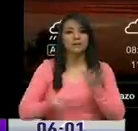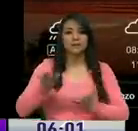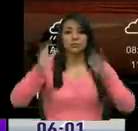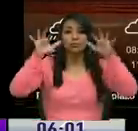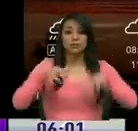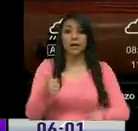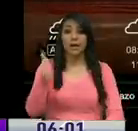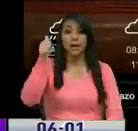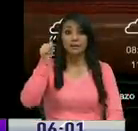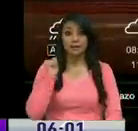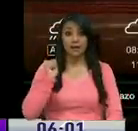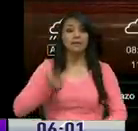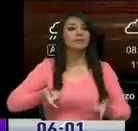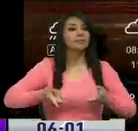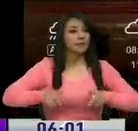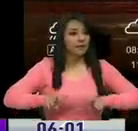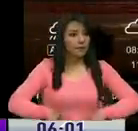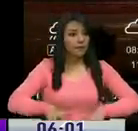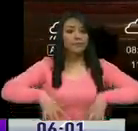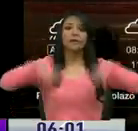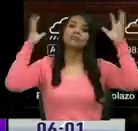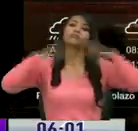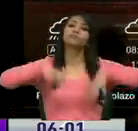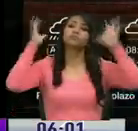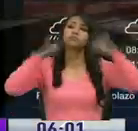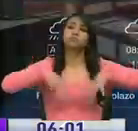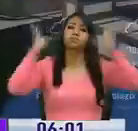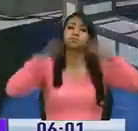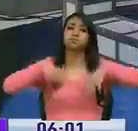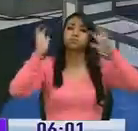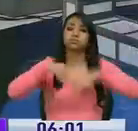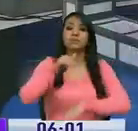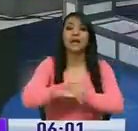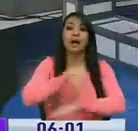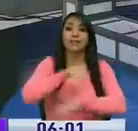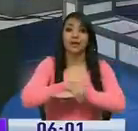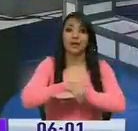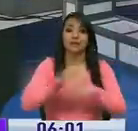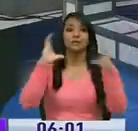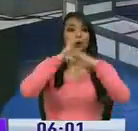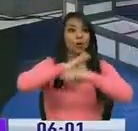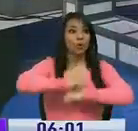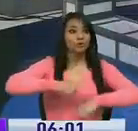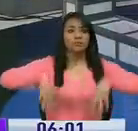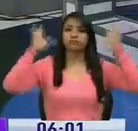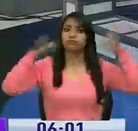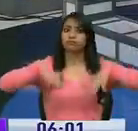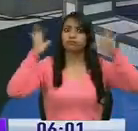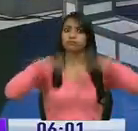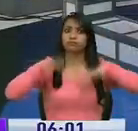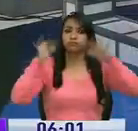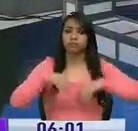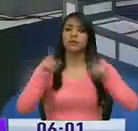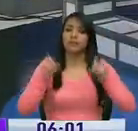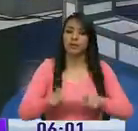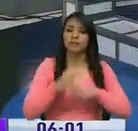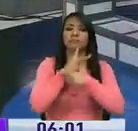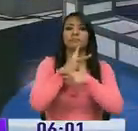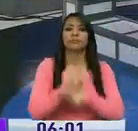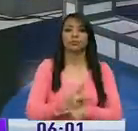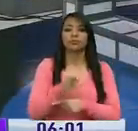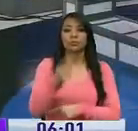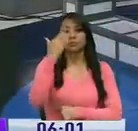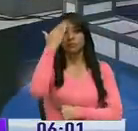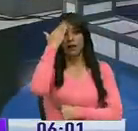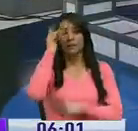tendremos mucha agua al ayer quea un aguer aguer en la tarde noche no bastante fuerte así que hay que protegerse ya sabe tiene que